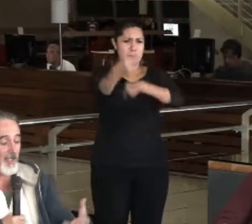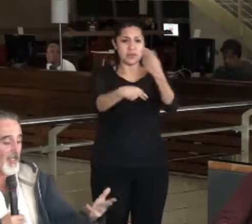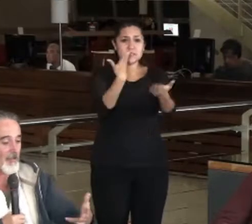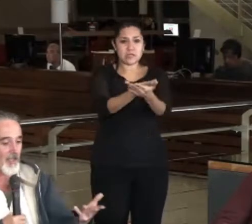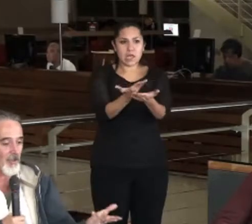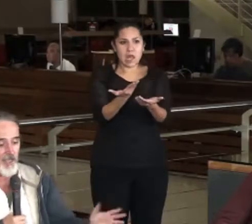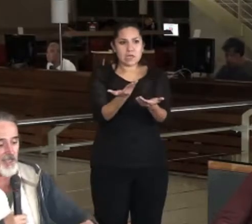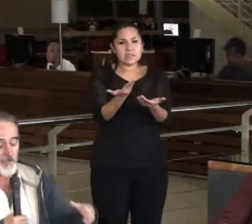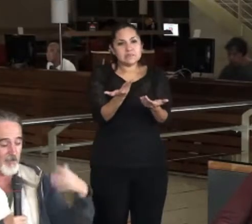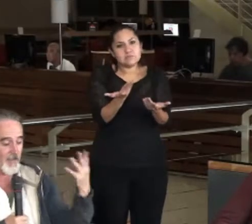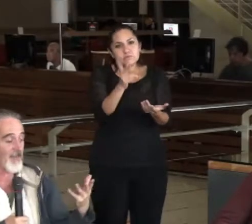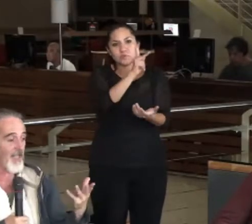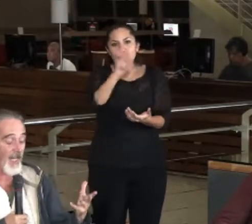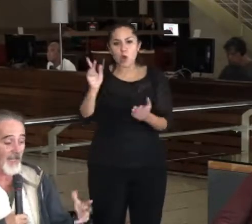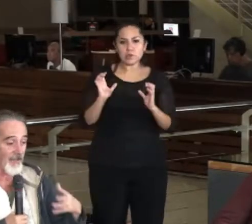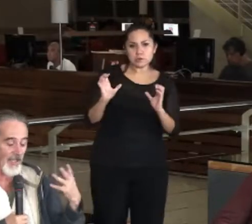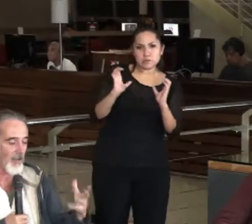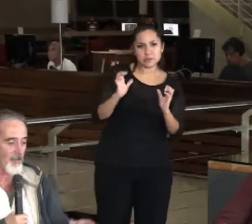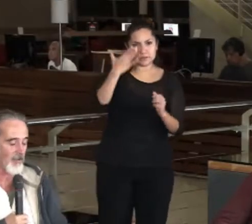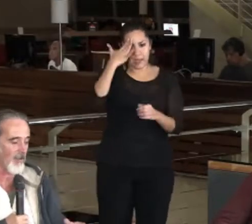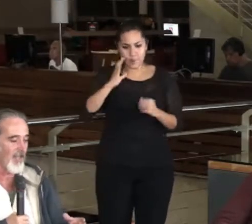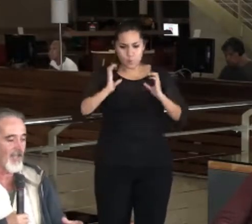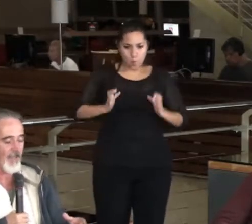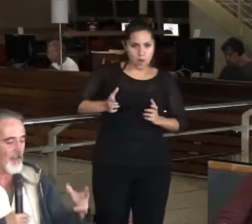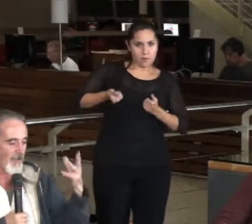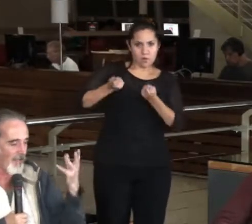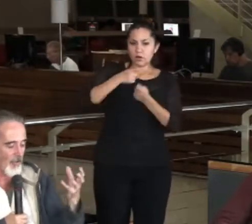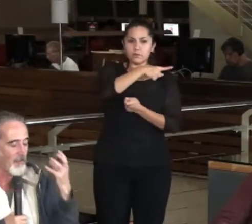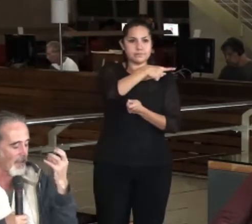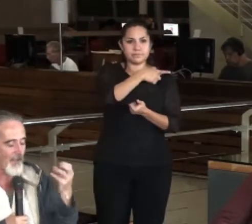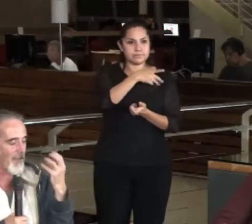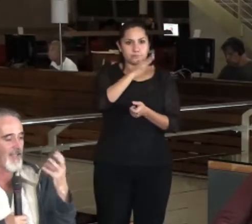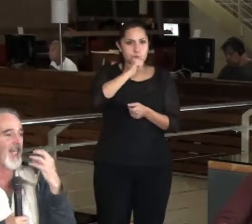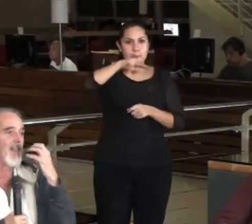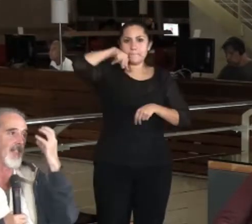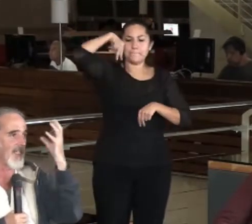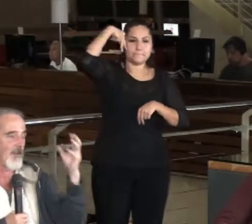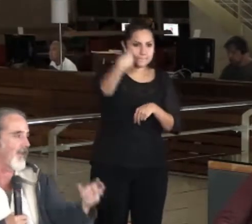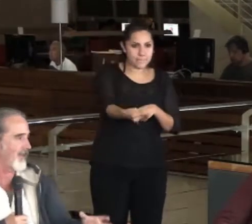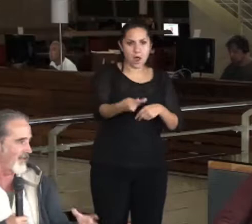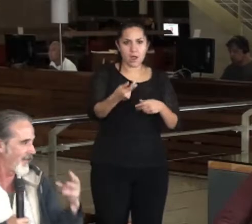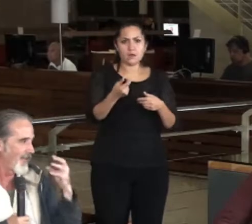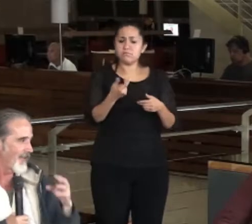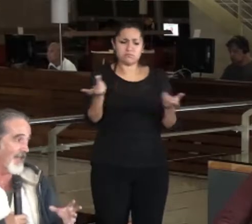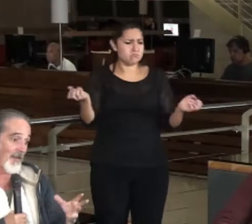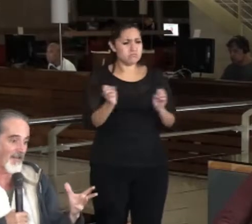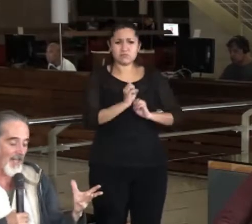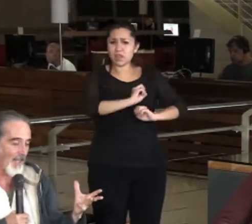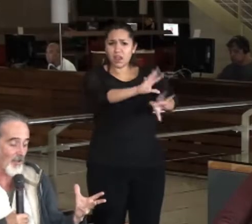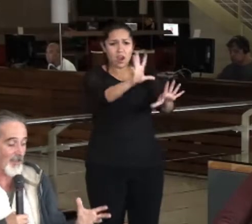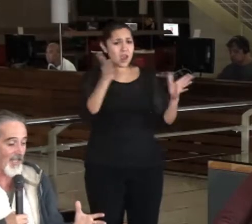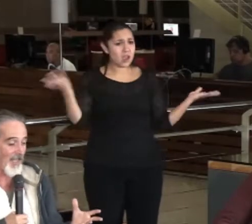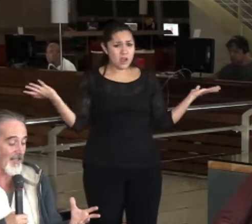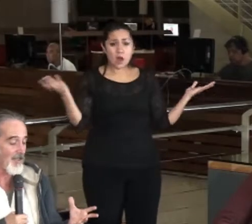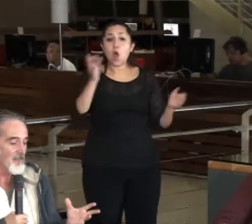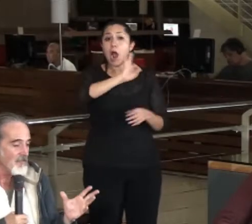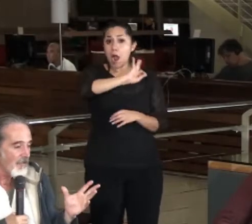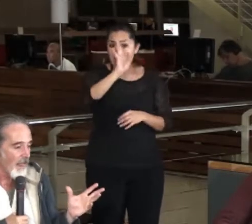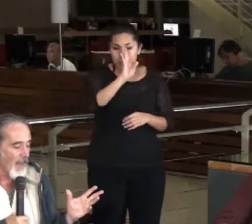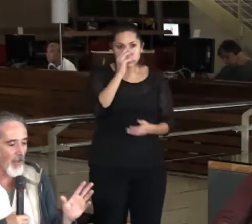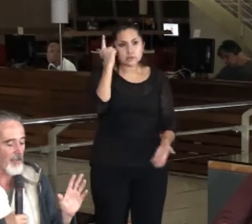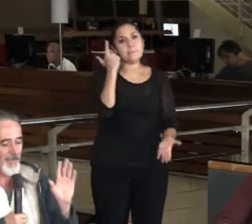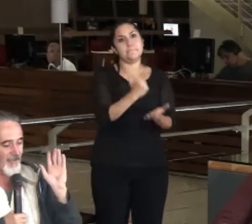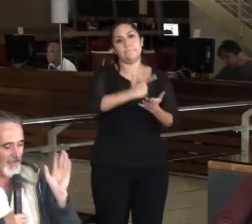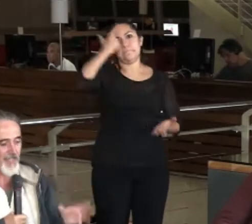la habilidad para correr se cae y se cae mucho salvo que se rompa realmente algo que diga bueno tenemos que salir al hospital